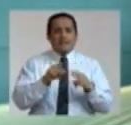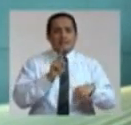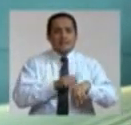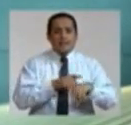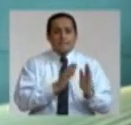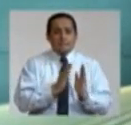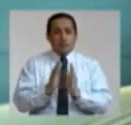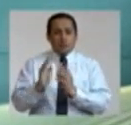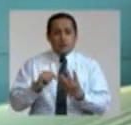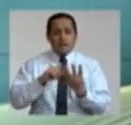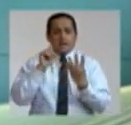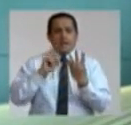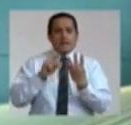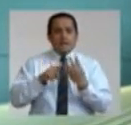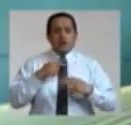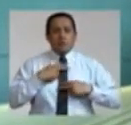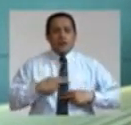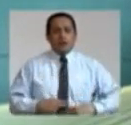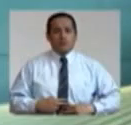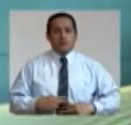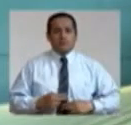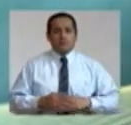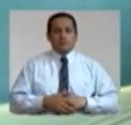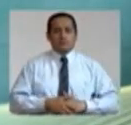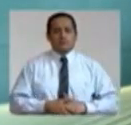de proporcionalidad y humanidad.